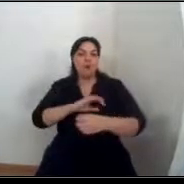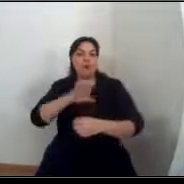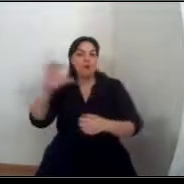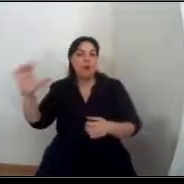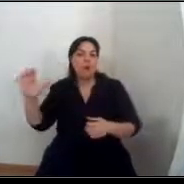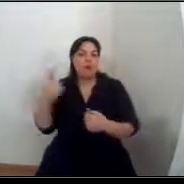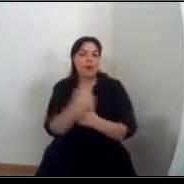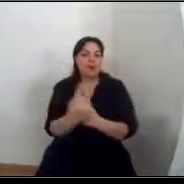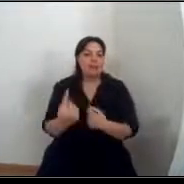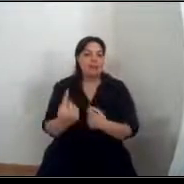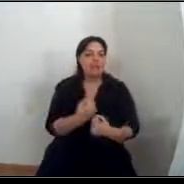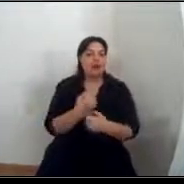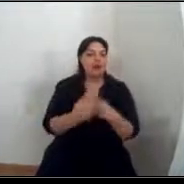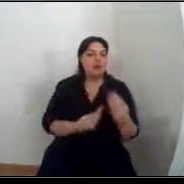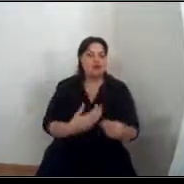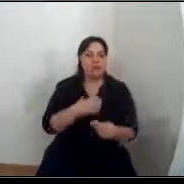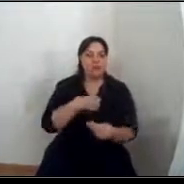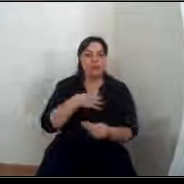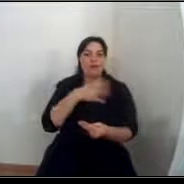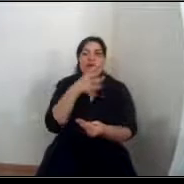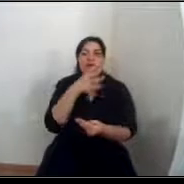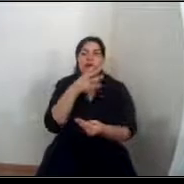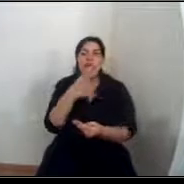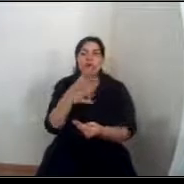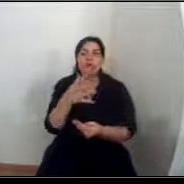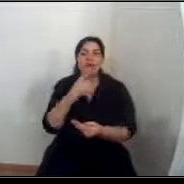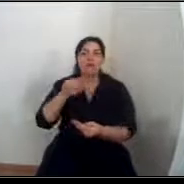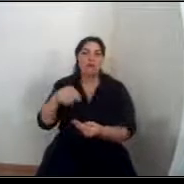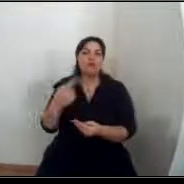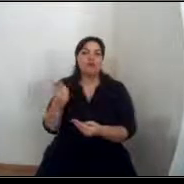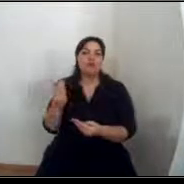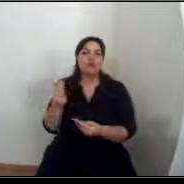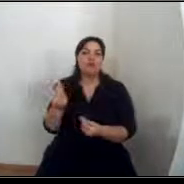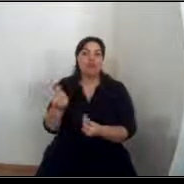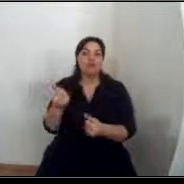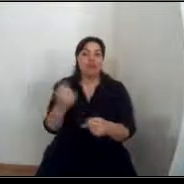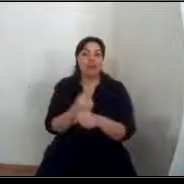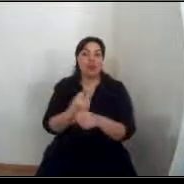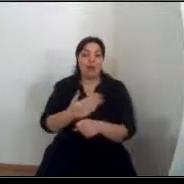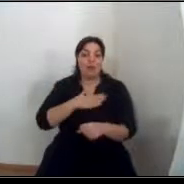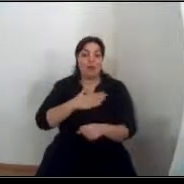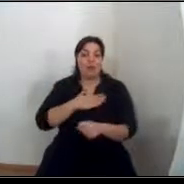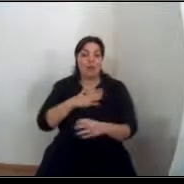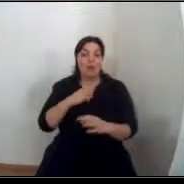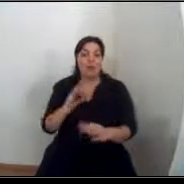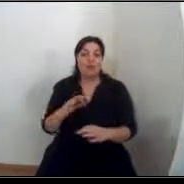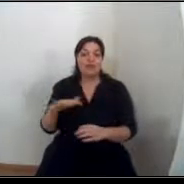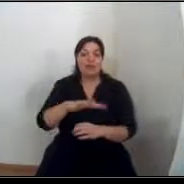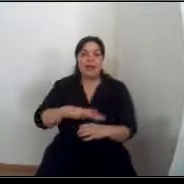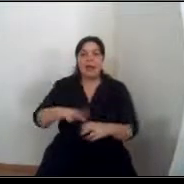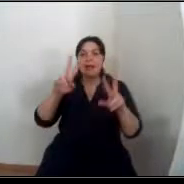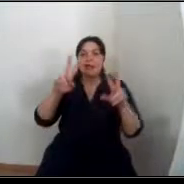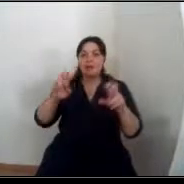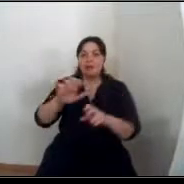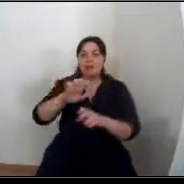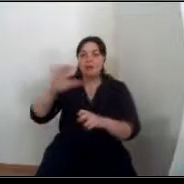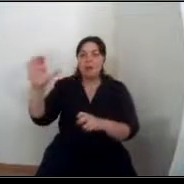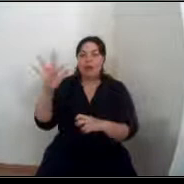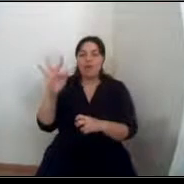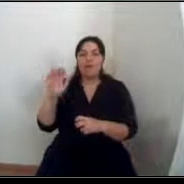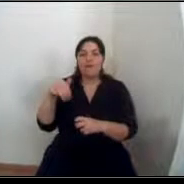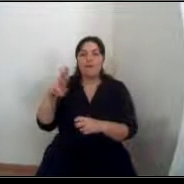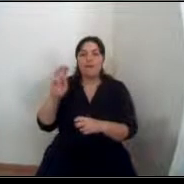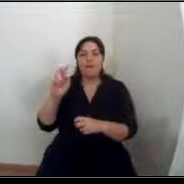que nosotros, es la razón de ser de nuestro trabajo, ¿no? Del área de los asuntos europeos, de FEMBE, junto con